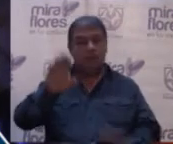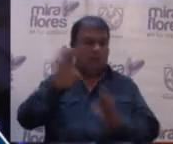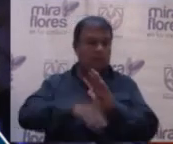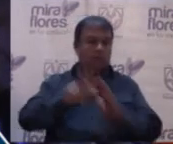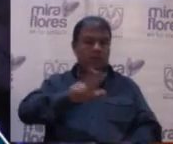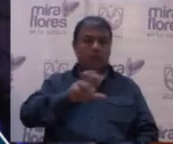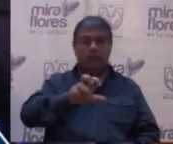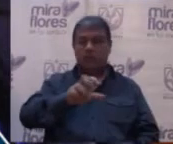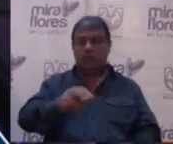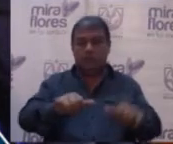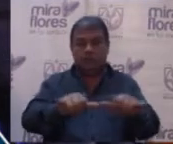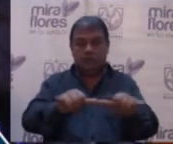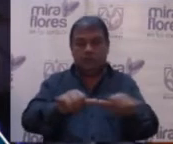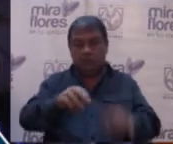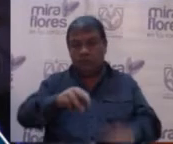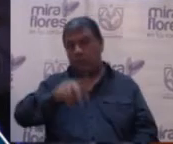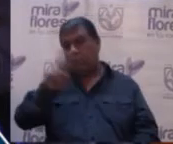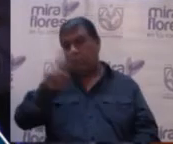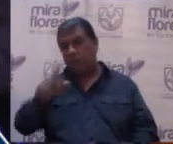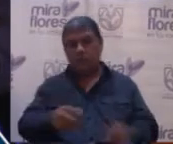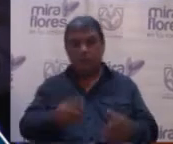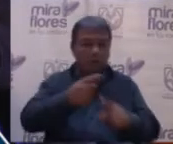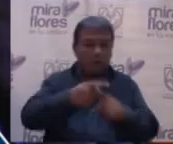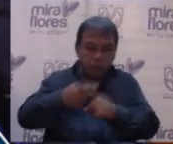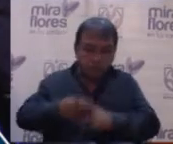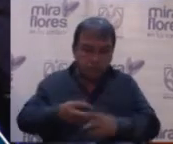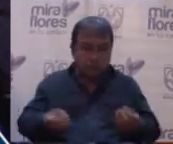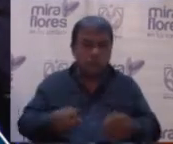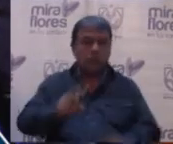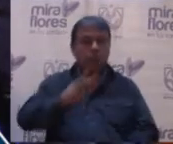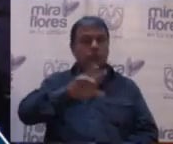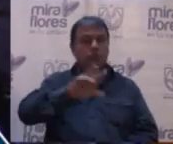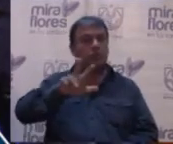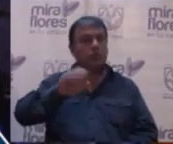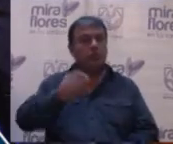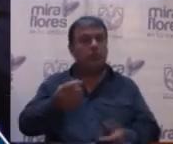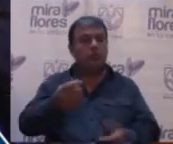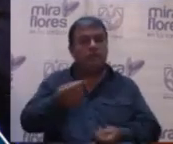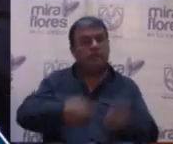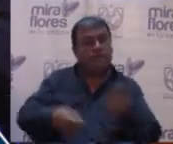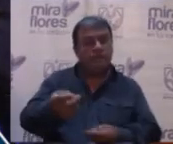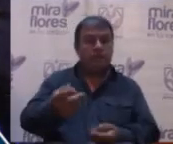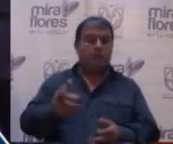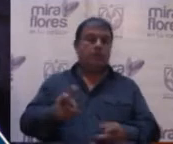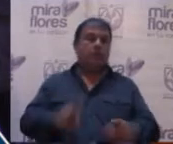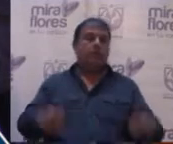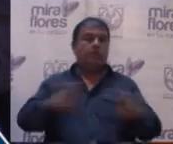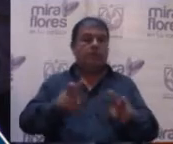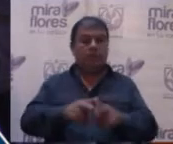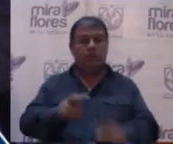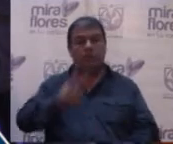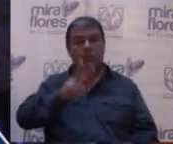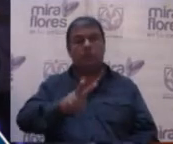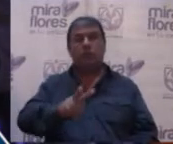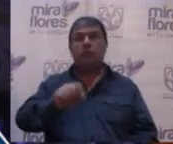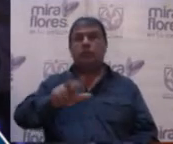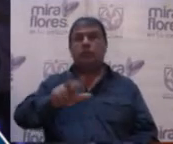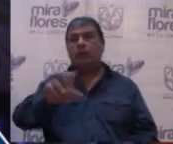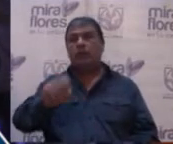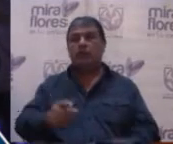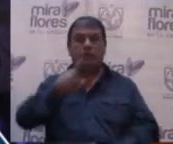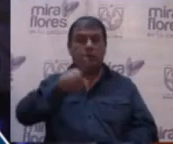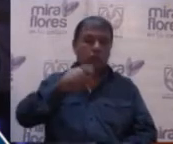cuadrados, y multiplicamos un metraje de 250 por ese valor comercial, por un tipo de cambio de 3 soles 30, y nos arrojaba